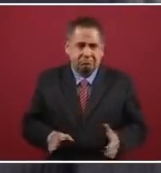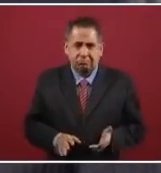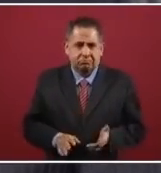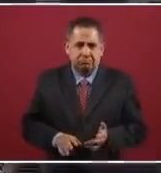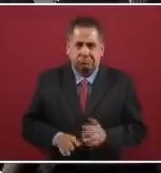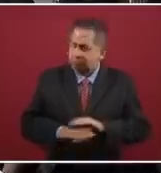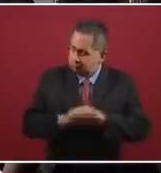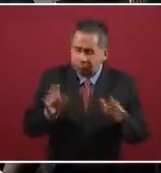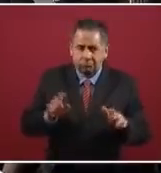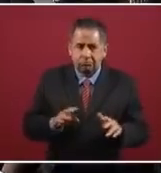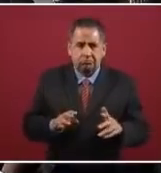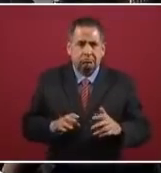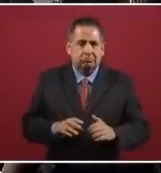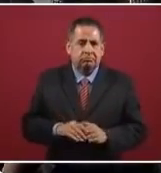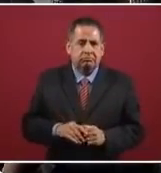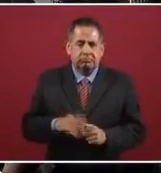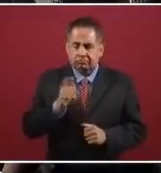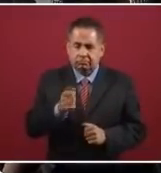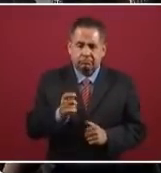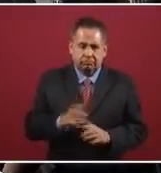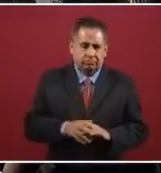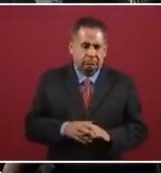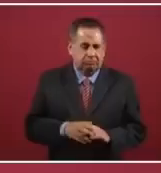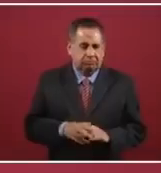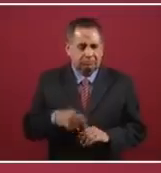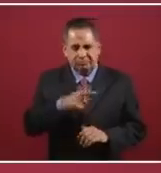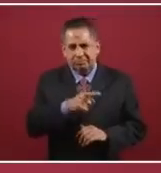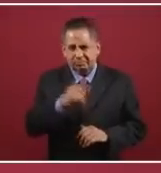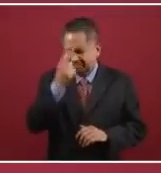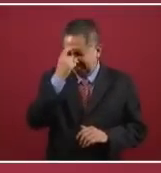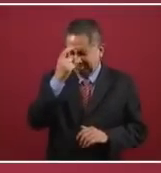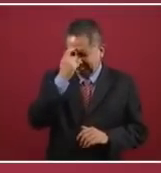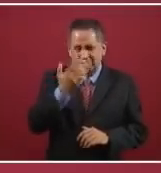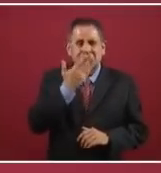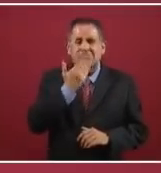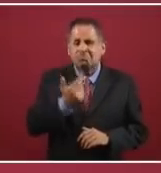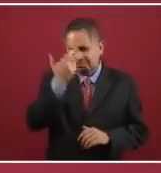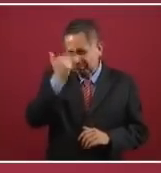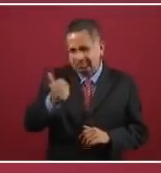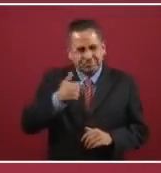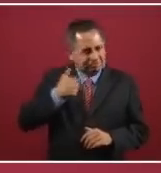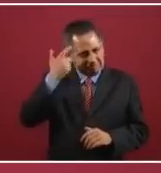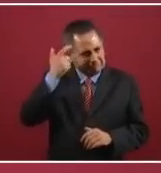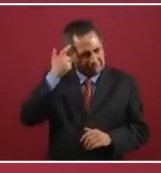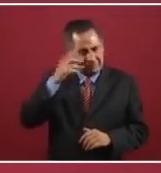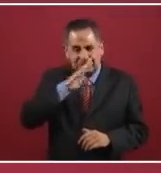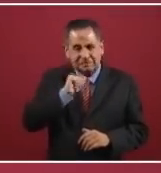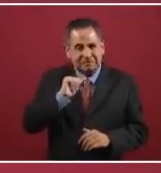ser humano. Esos actos irracionales,